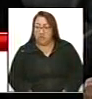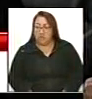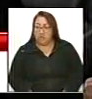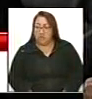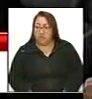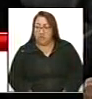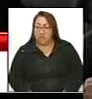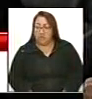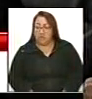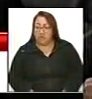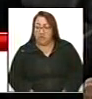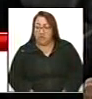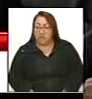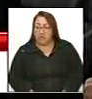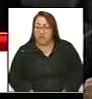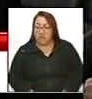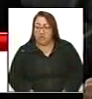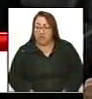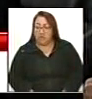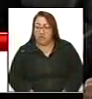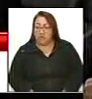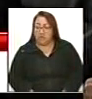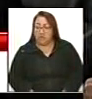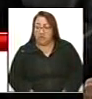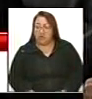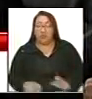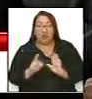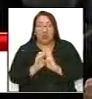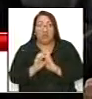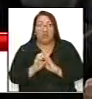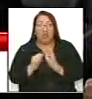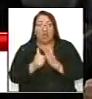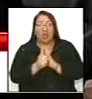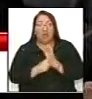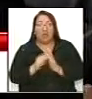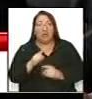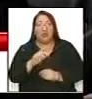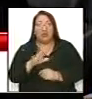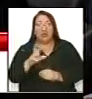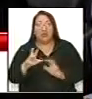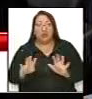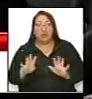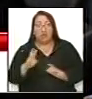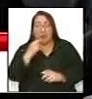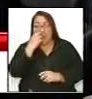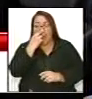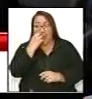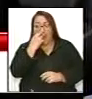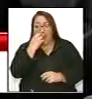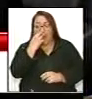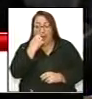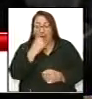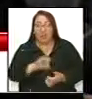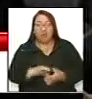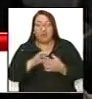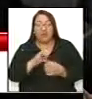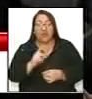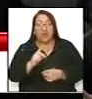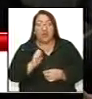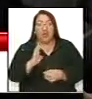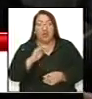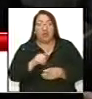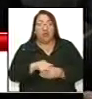legislativo. Por ejemplo, en el caso del artículo 151F, particularmente el caso del